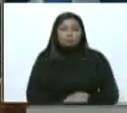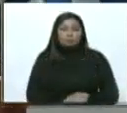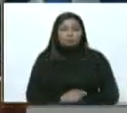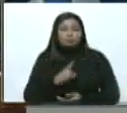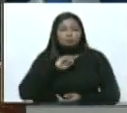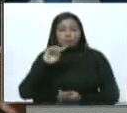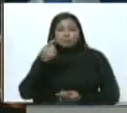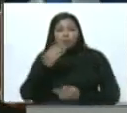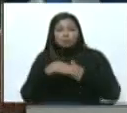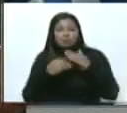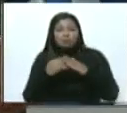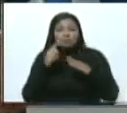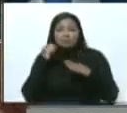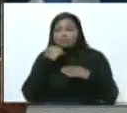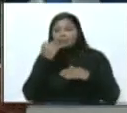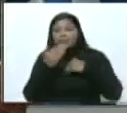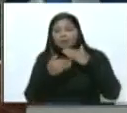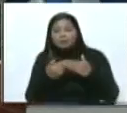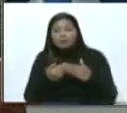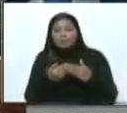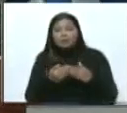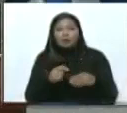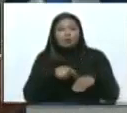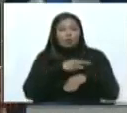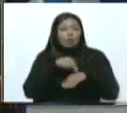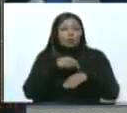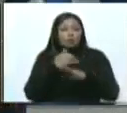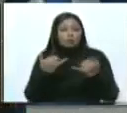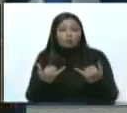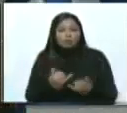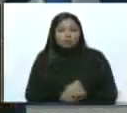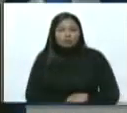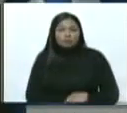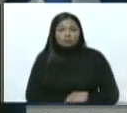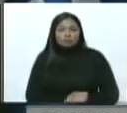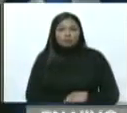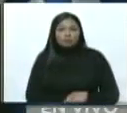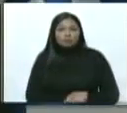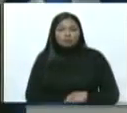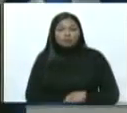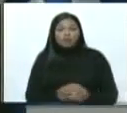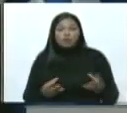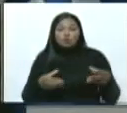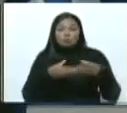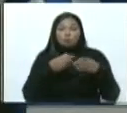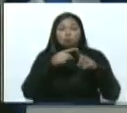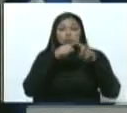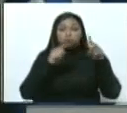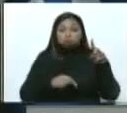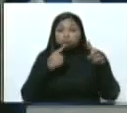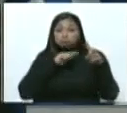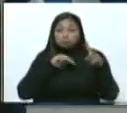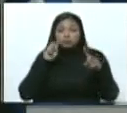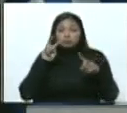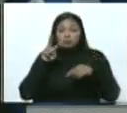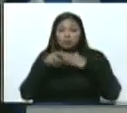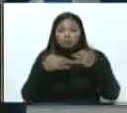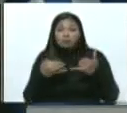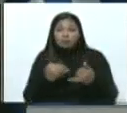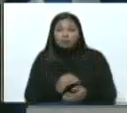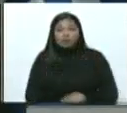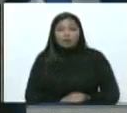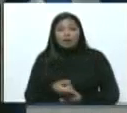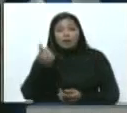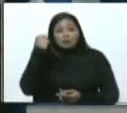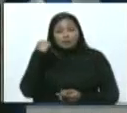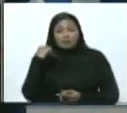primero vamos a nombrar un caso reciente, de hace apenas unas horas, caso de Corpolec. En este sentido, quiero detallar que ayer